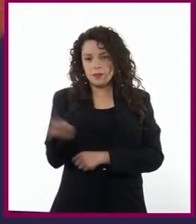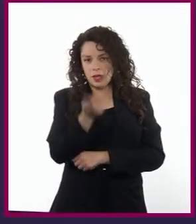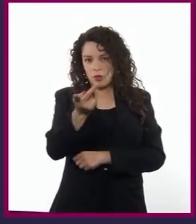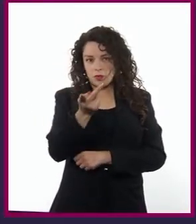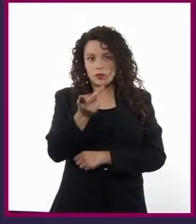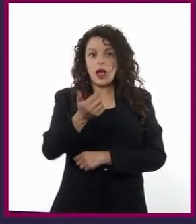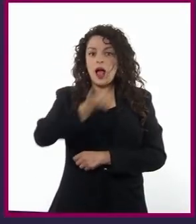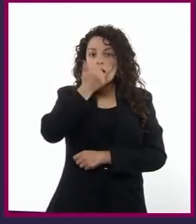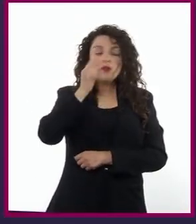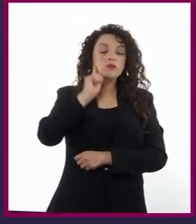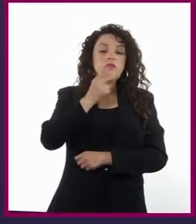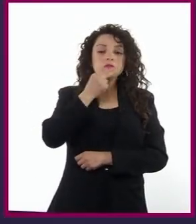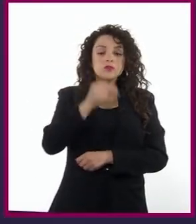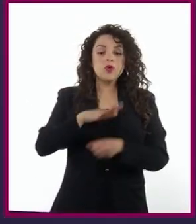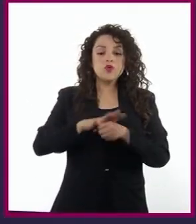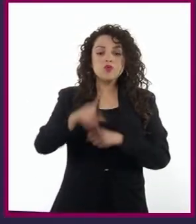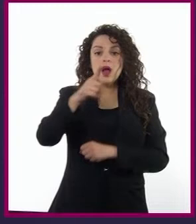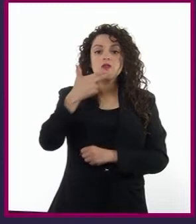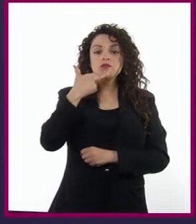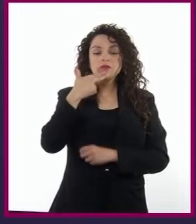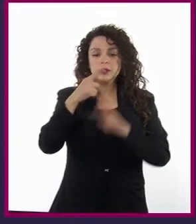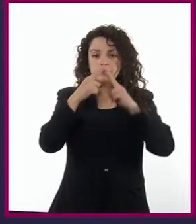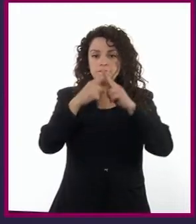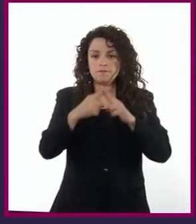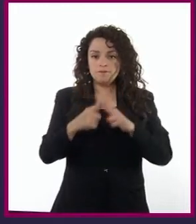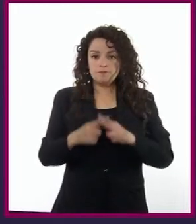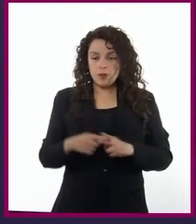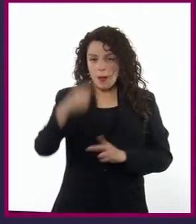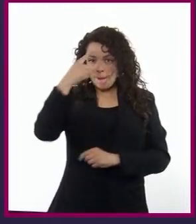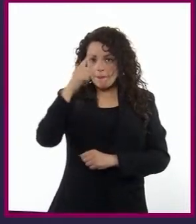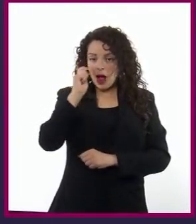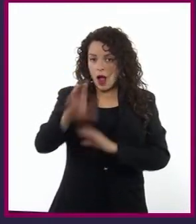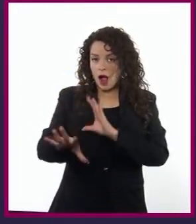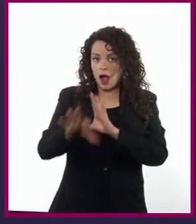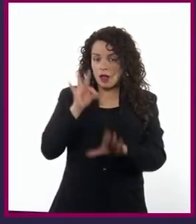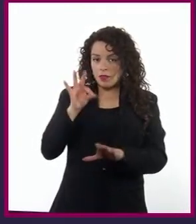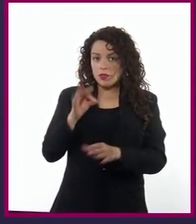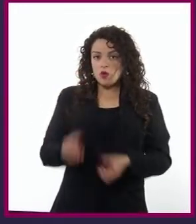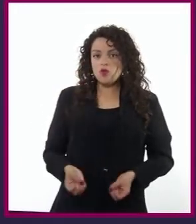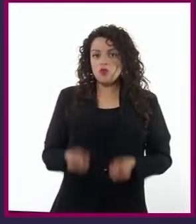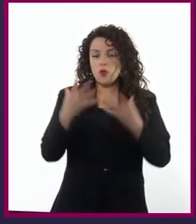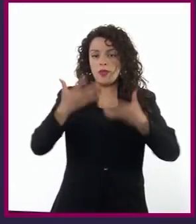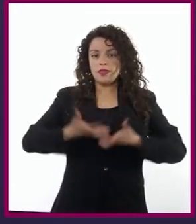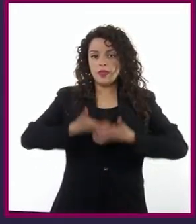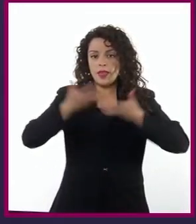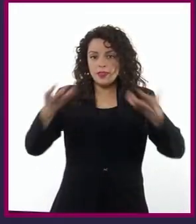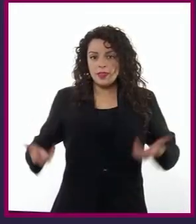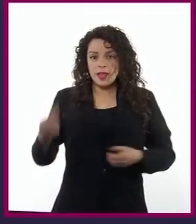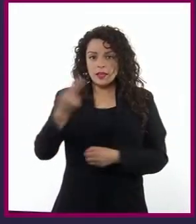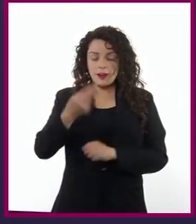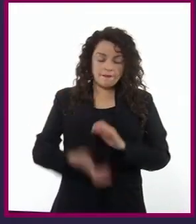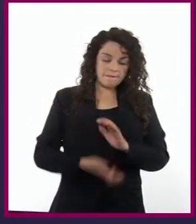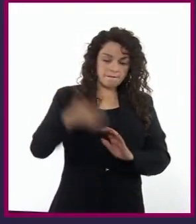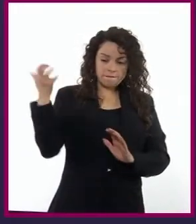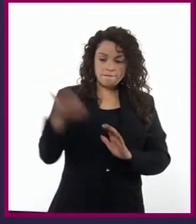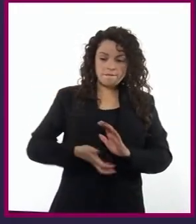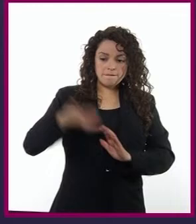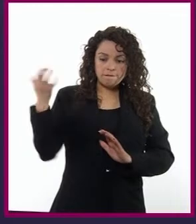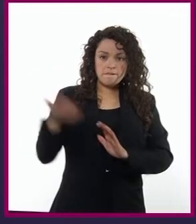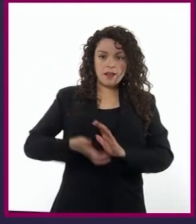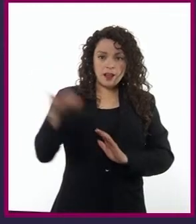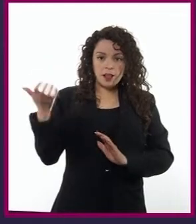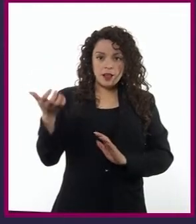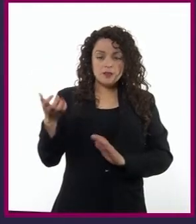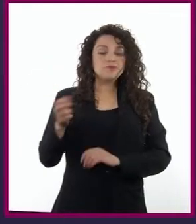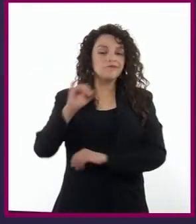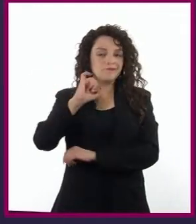alumnos, ¿qué operación tendremos que realizar para obtener la cantidad de tierra a remover?